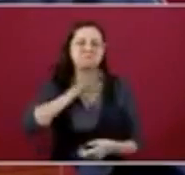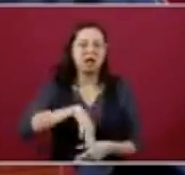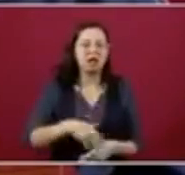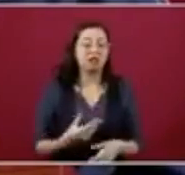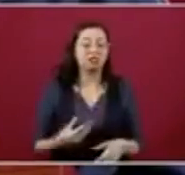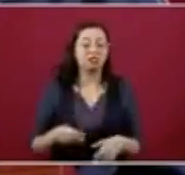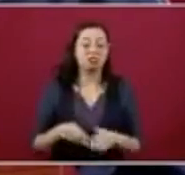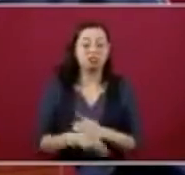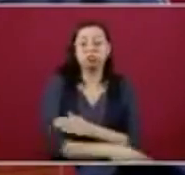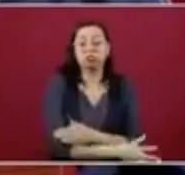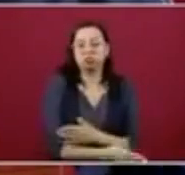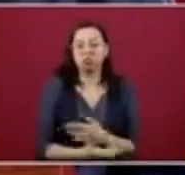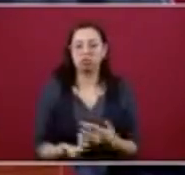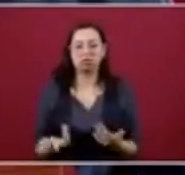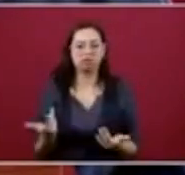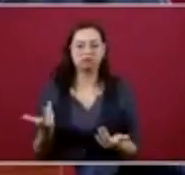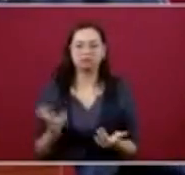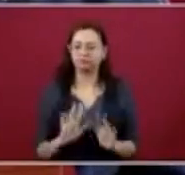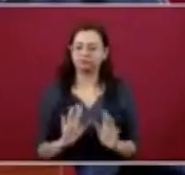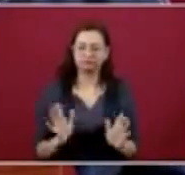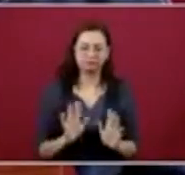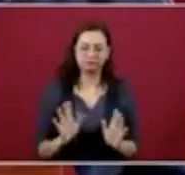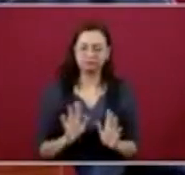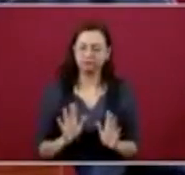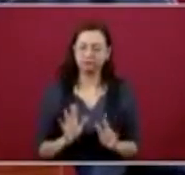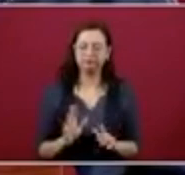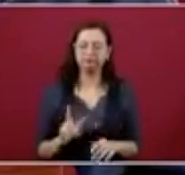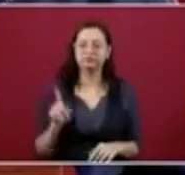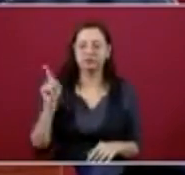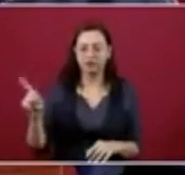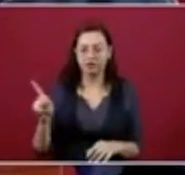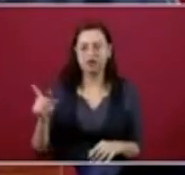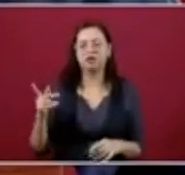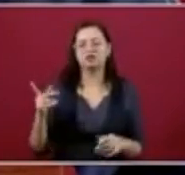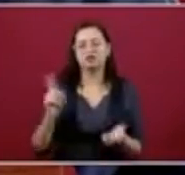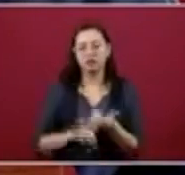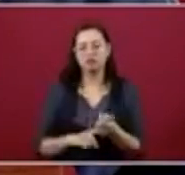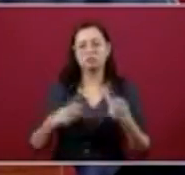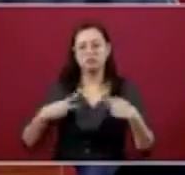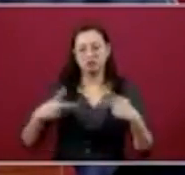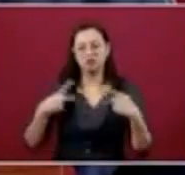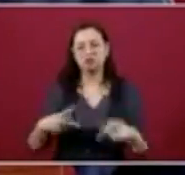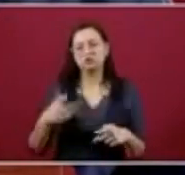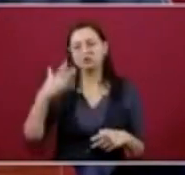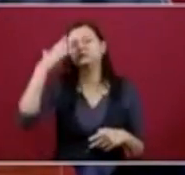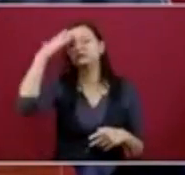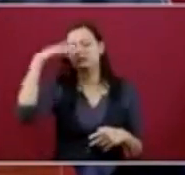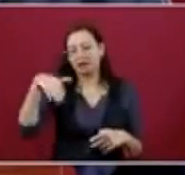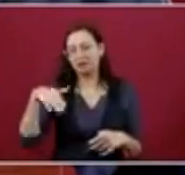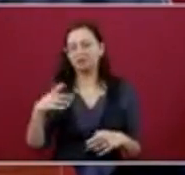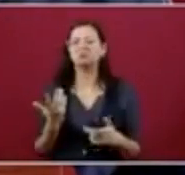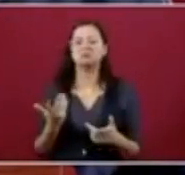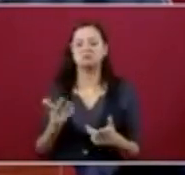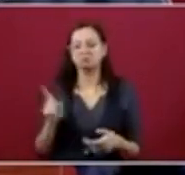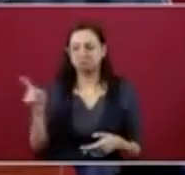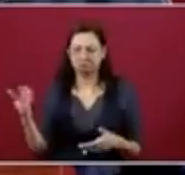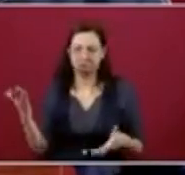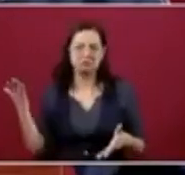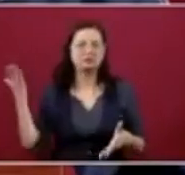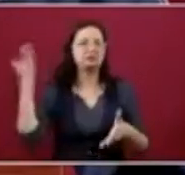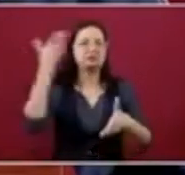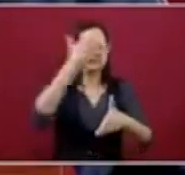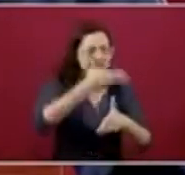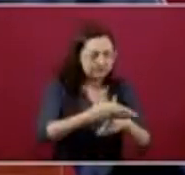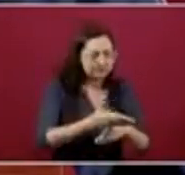sino nosotros tenemos ahí, el archivo tiene personal capacitado para ir a la institución y hacer